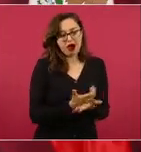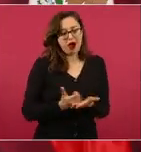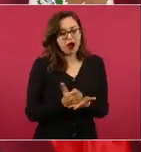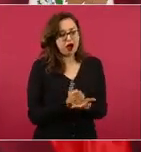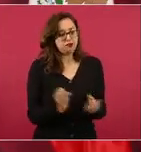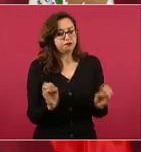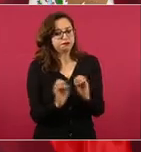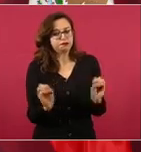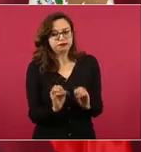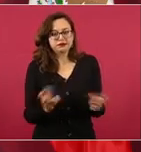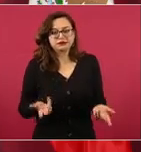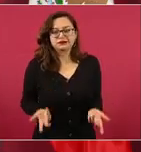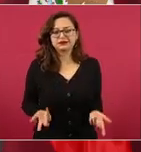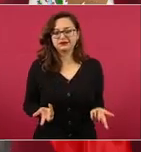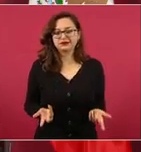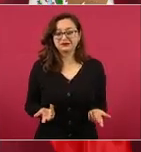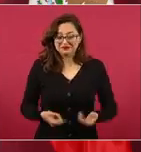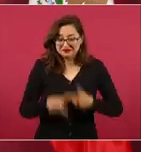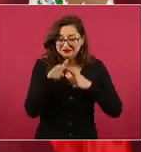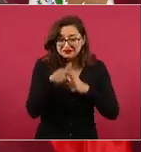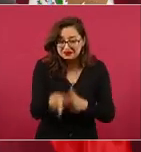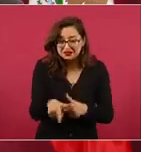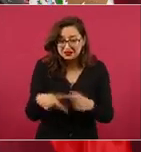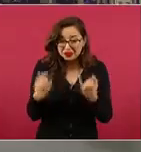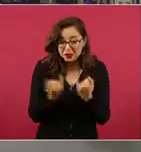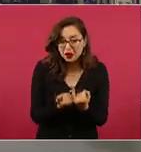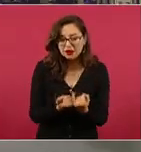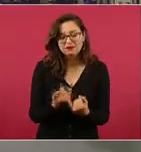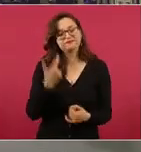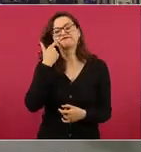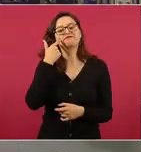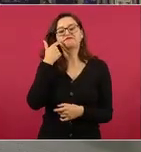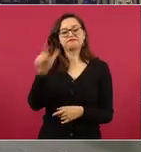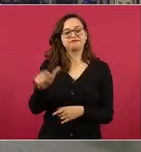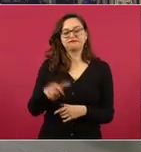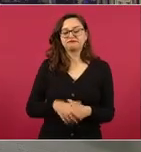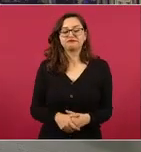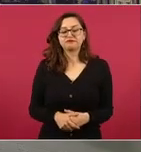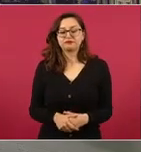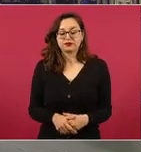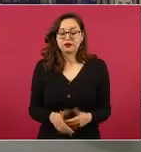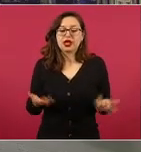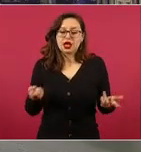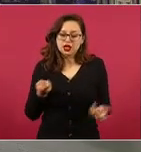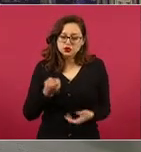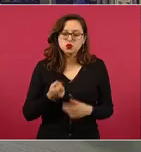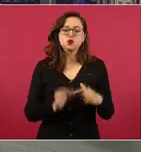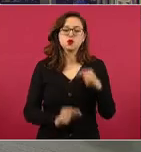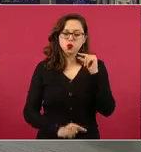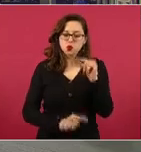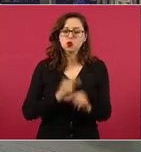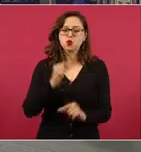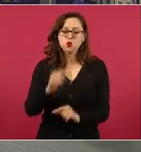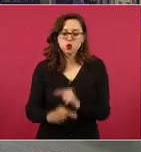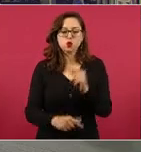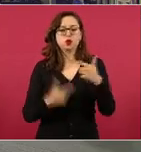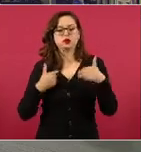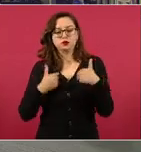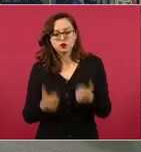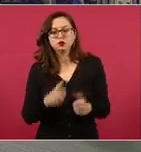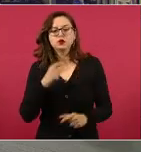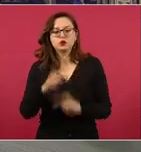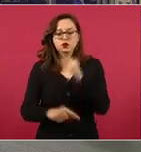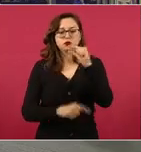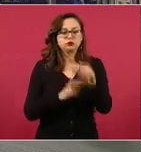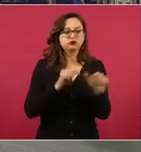entendiendo y vamos a llegar a los acuerdos. Eso es lo que tiene que ver con inversión extranjera. Lo otro,